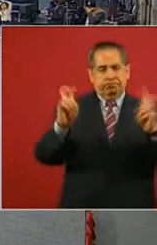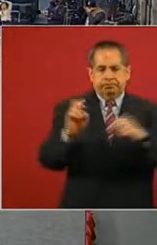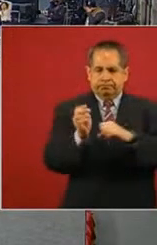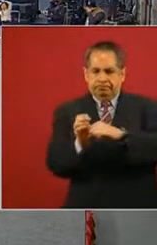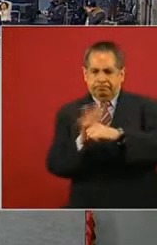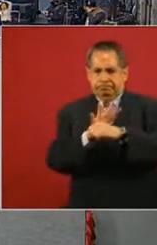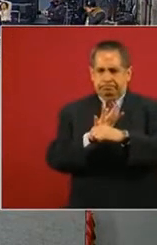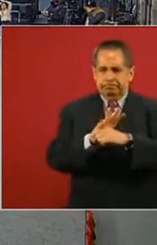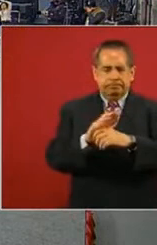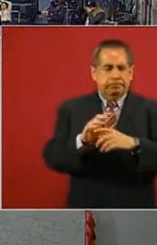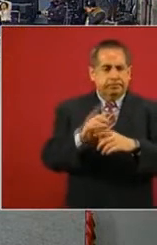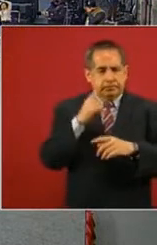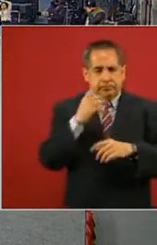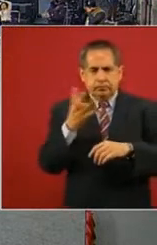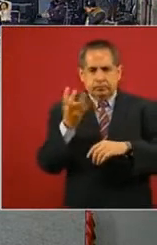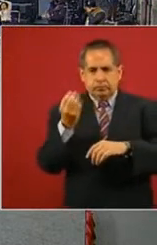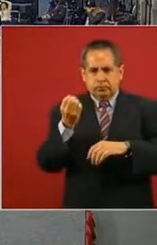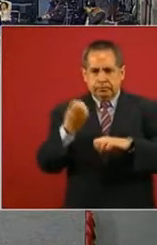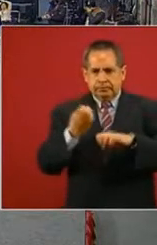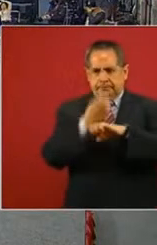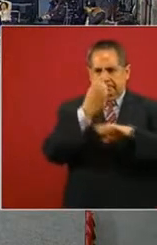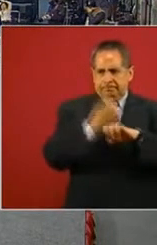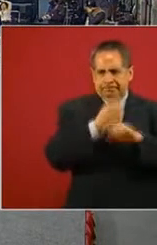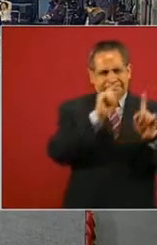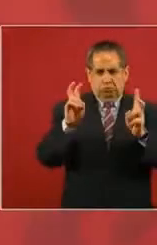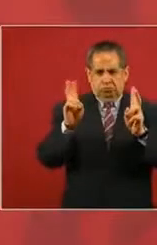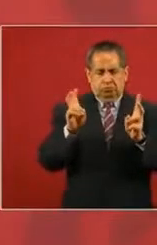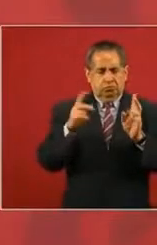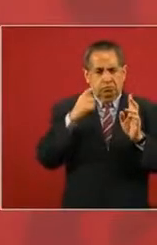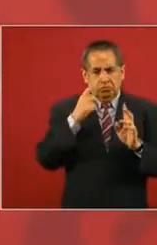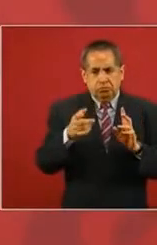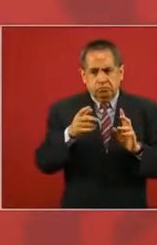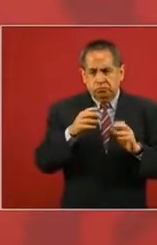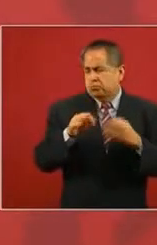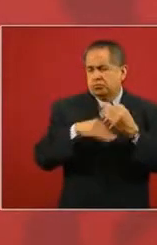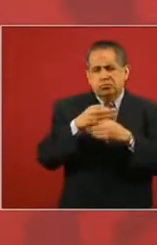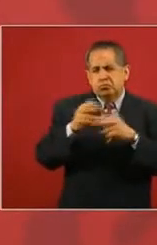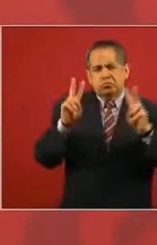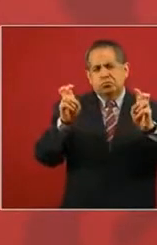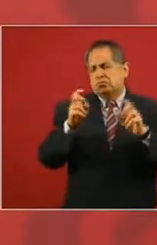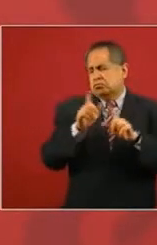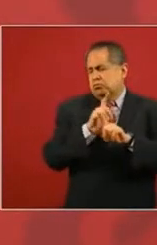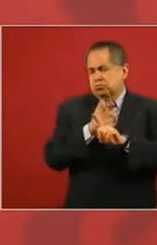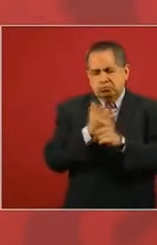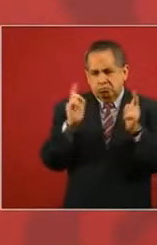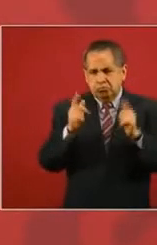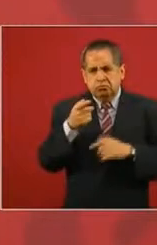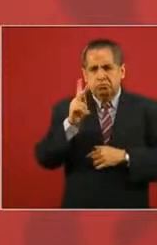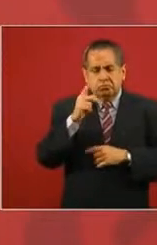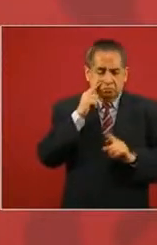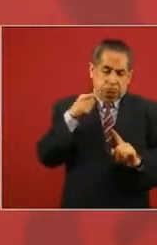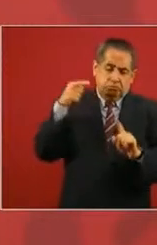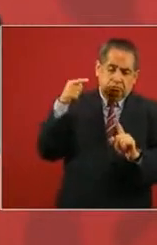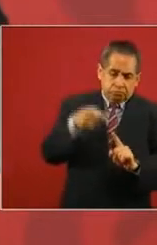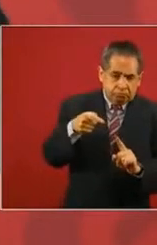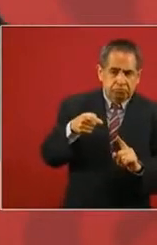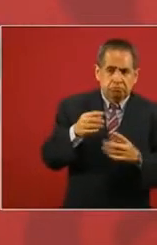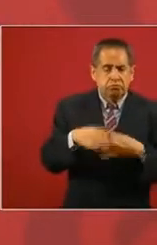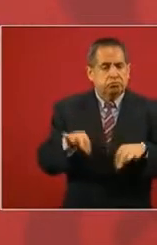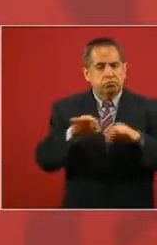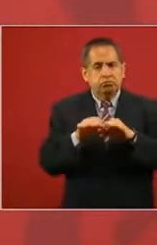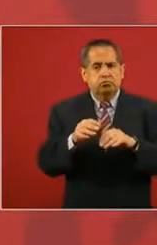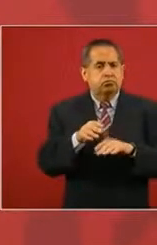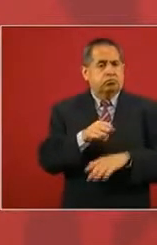parte de estos federalistas. Yo no le tengo ninguna confianza, porque lo único que han